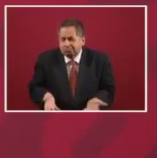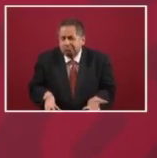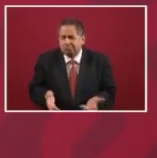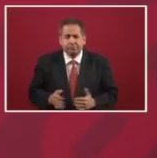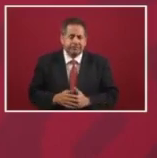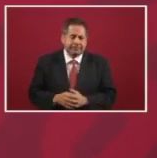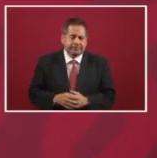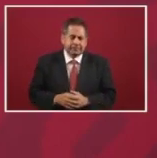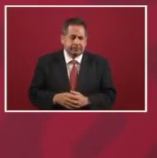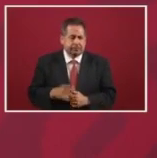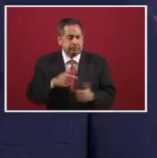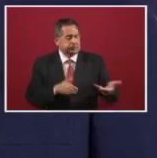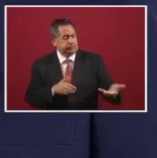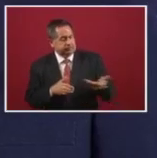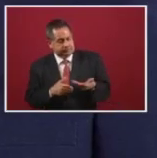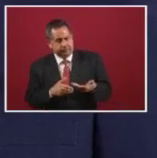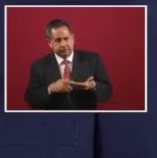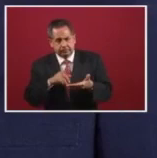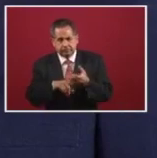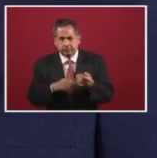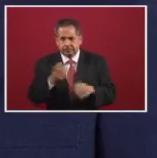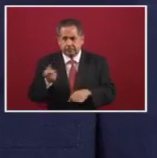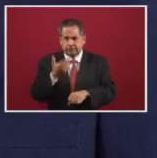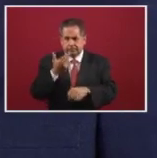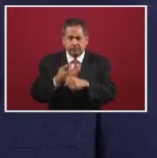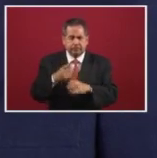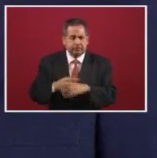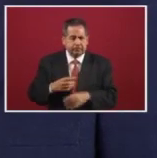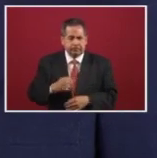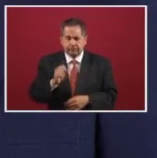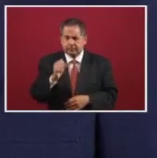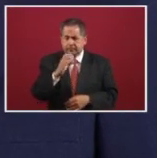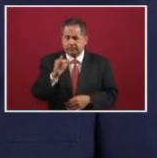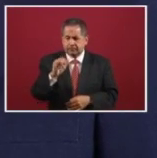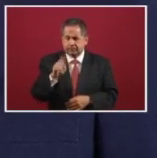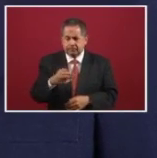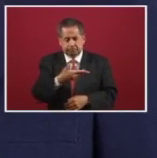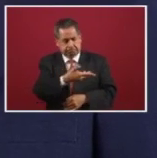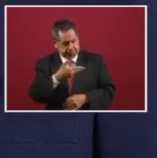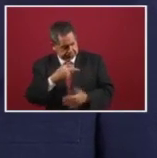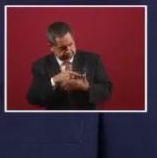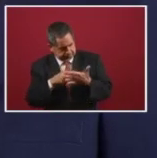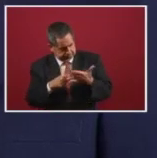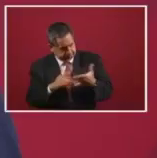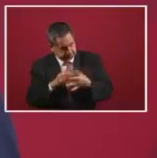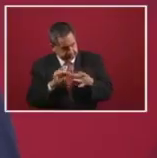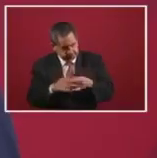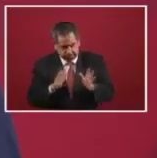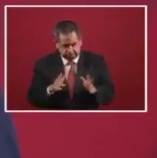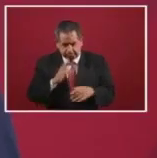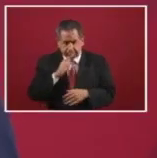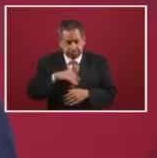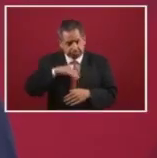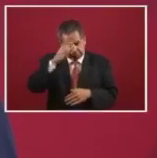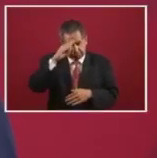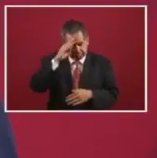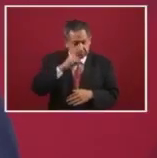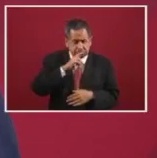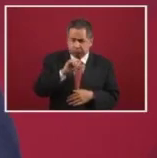me planteó la secretaria de Bienestar que consideraba